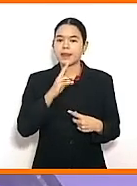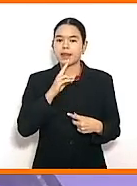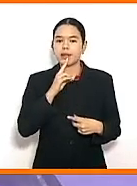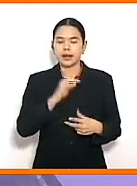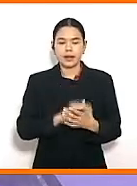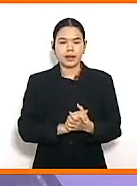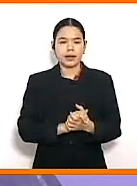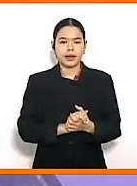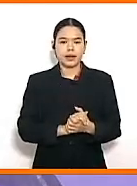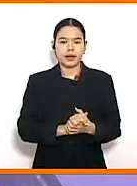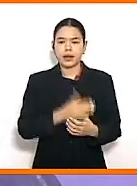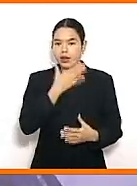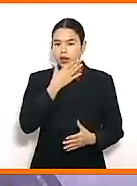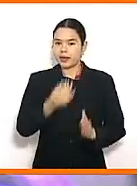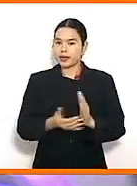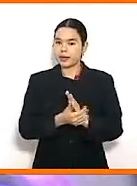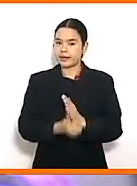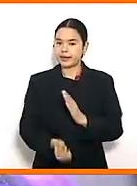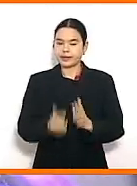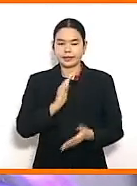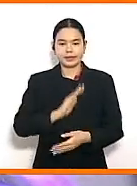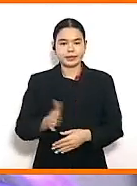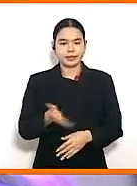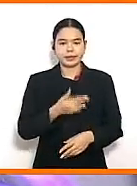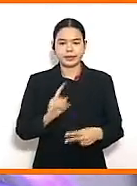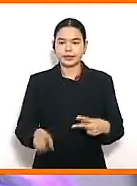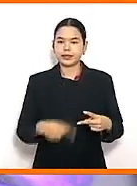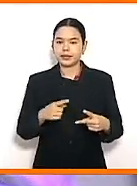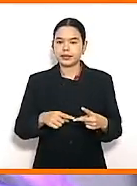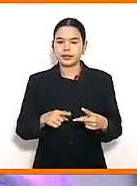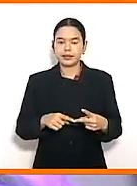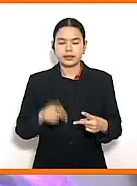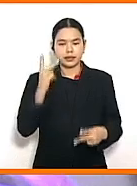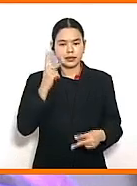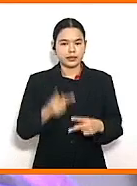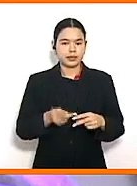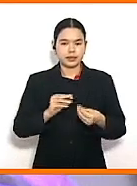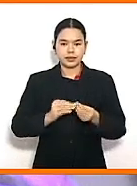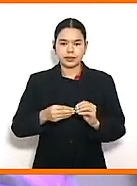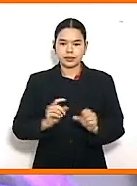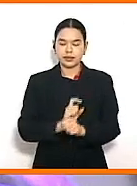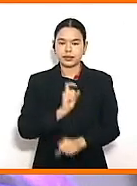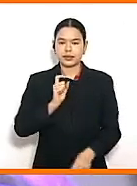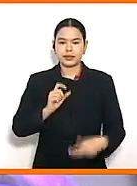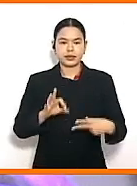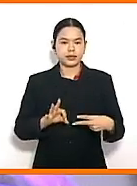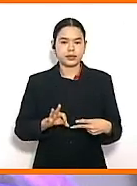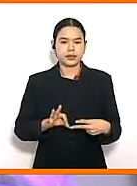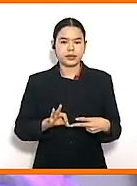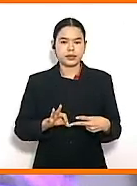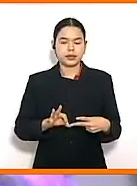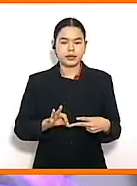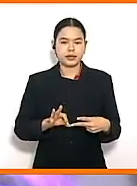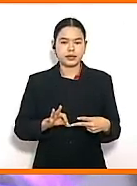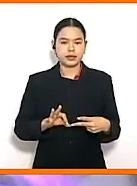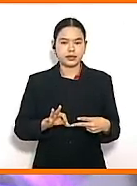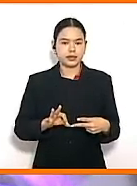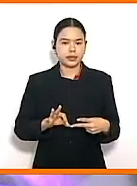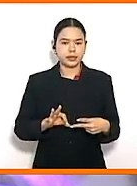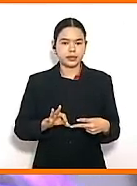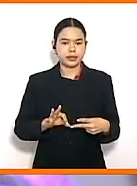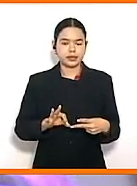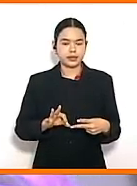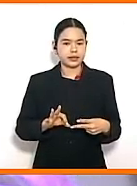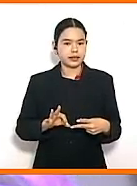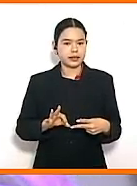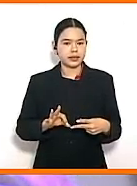catrachada maestro. Ahora en su segunda posición, acompáñame a conocer su primer dígito. 9. Segundo dígito. Suerte,